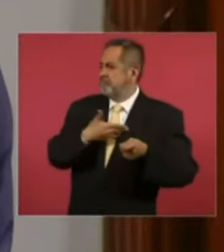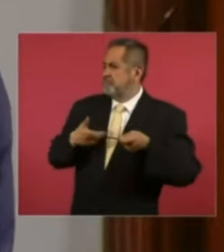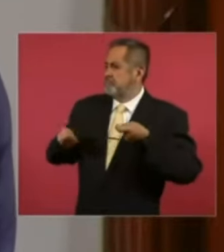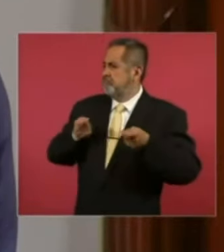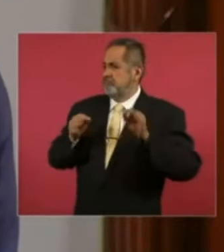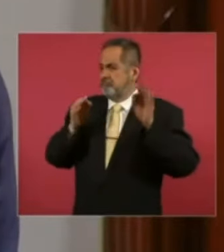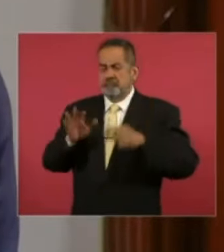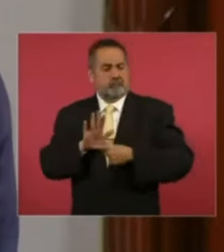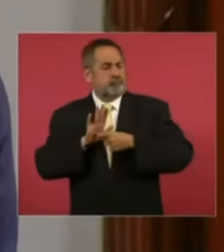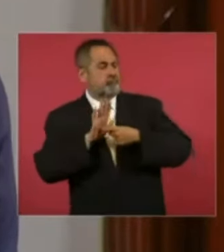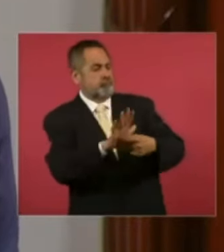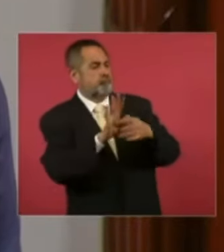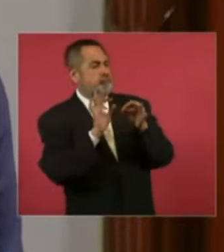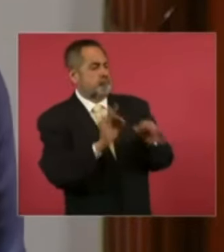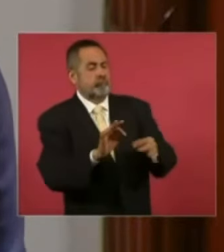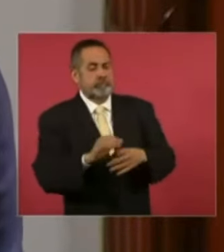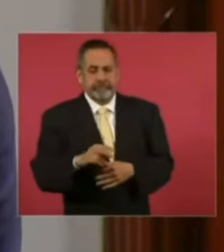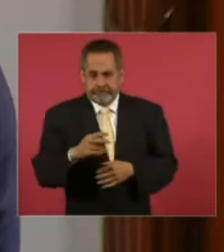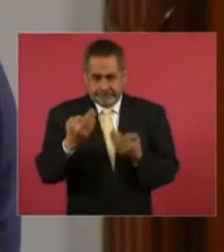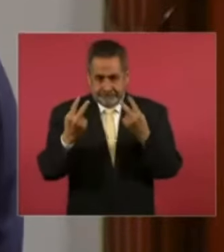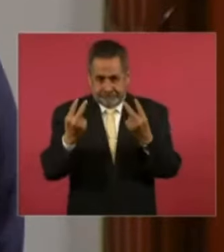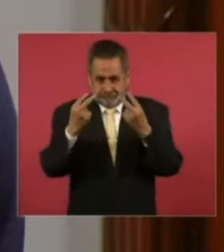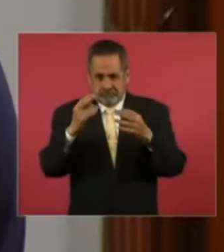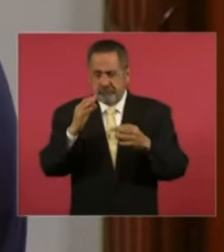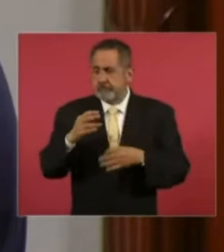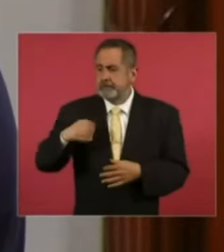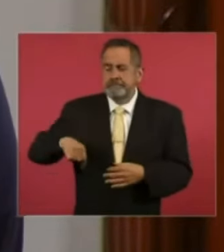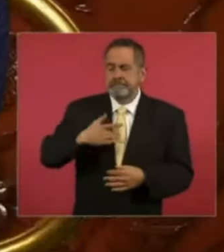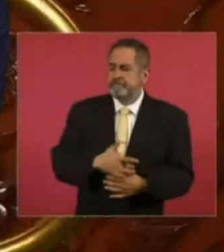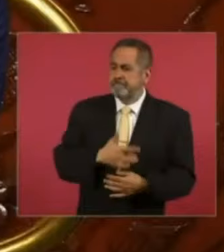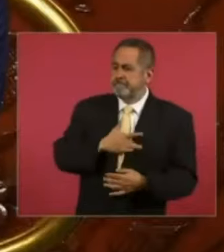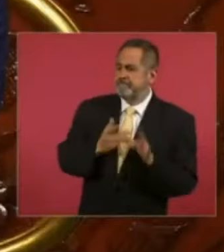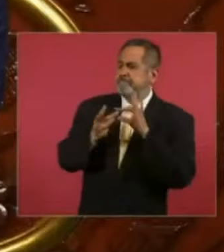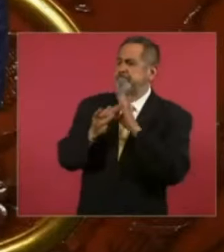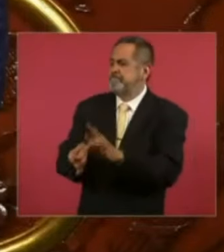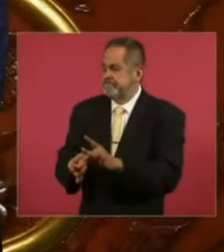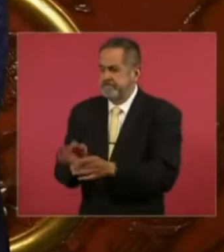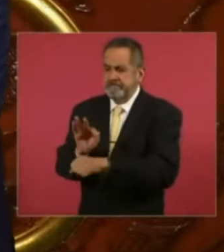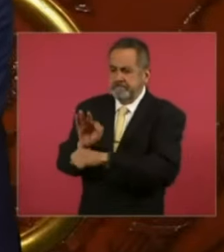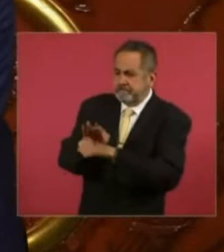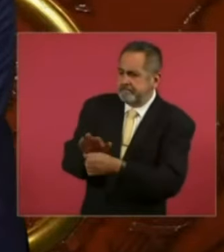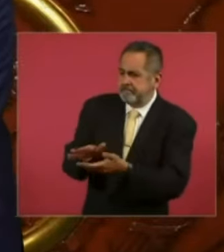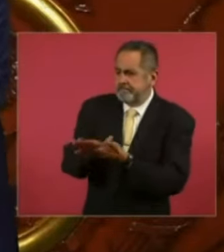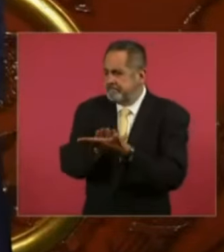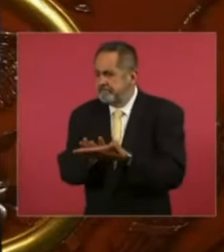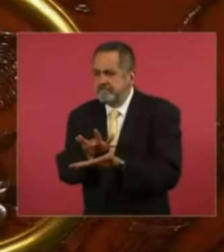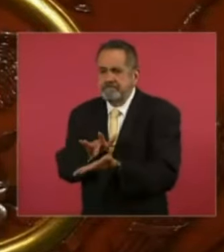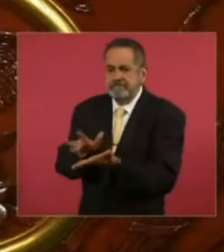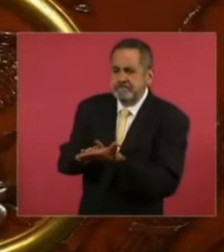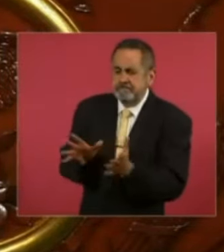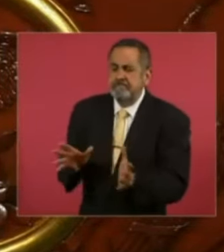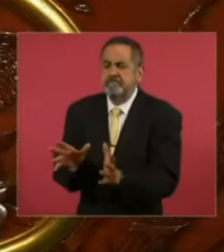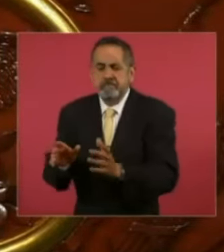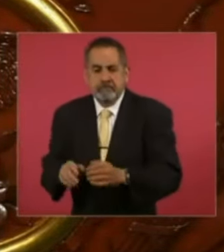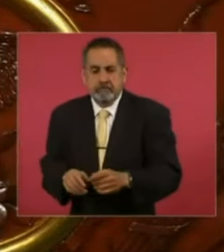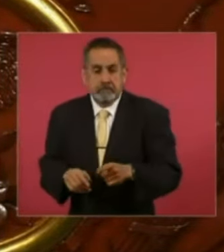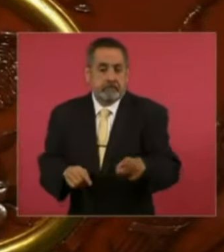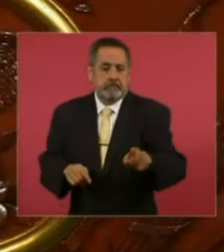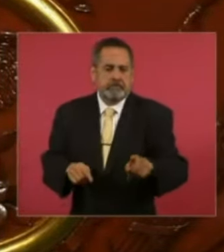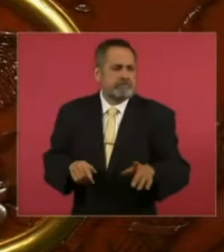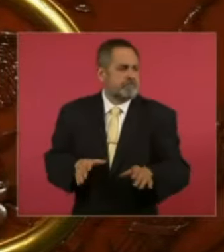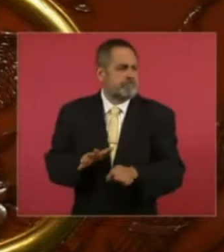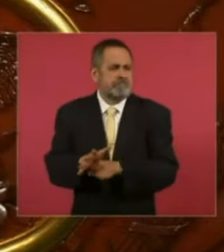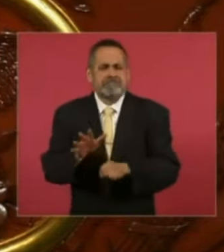extendiendo por el mundo, no en todas partes, pero se está extendiendo como un planteamiento progresista, que es